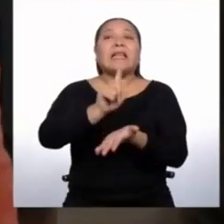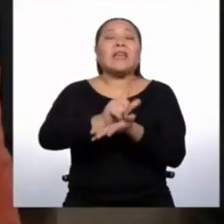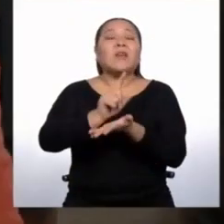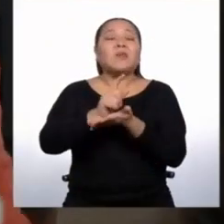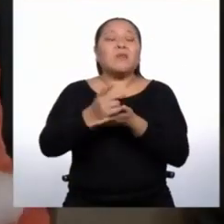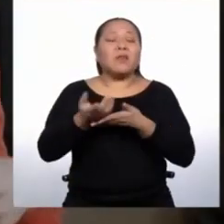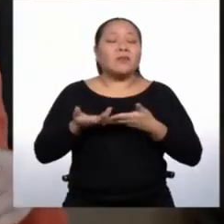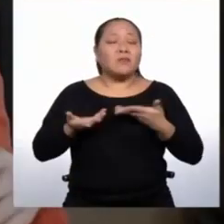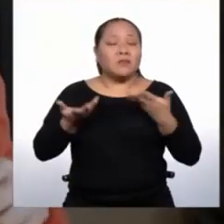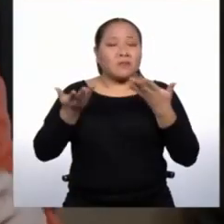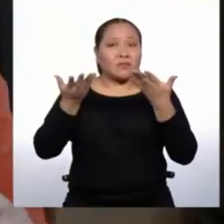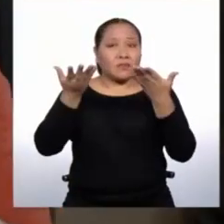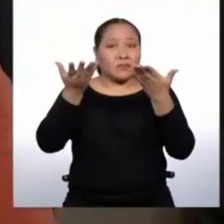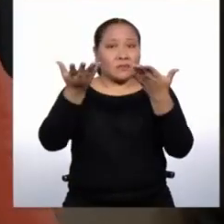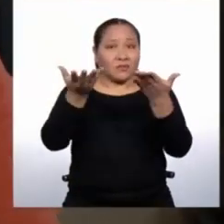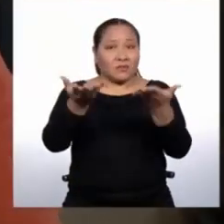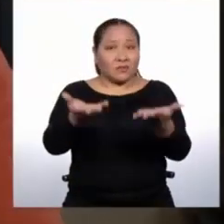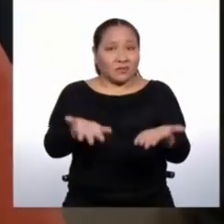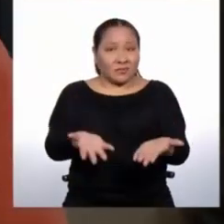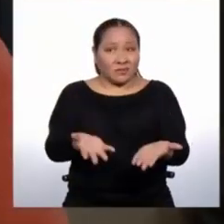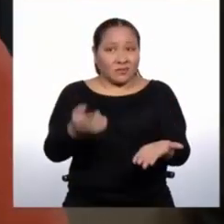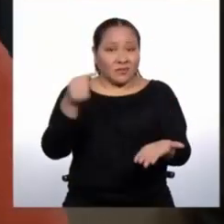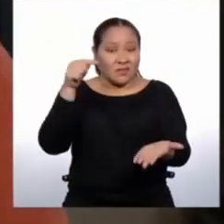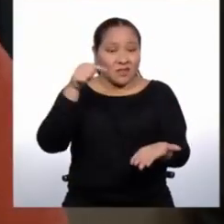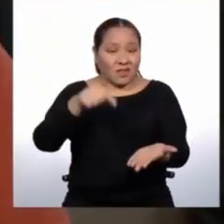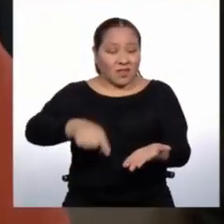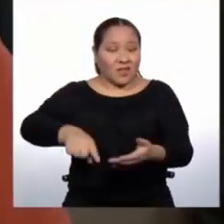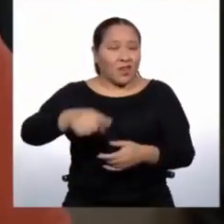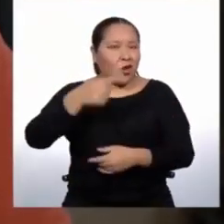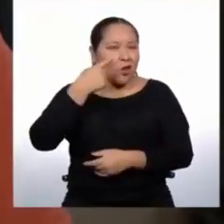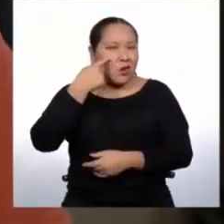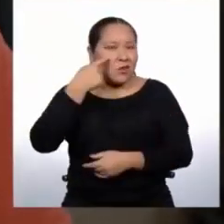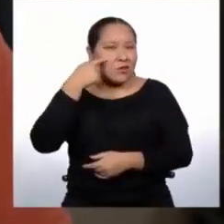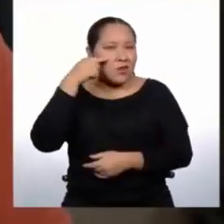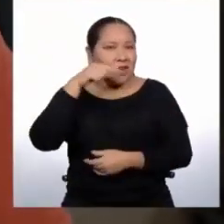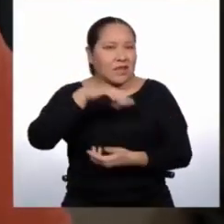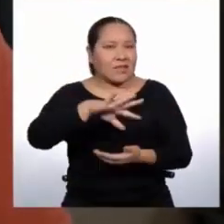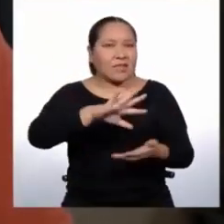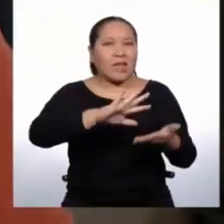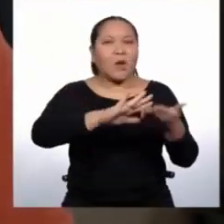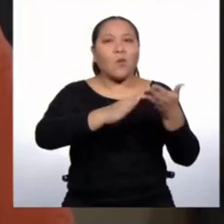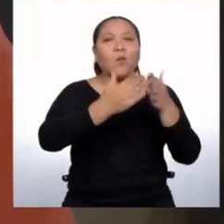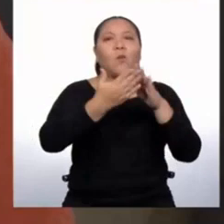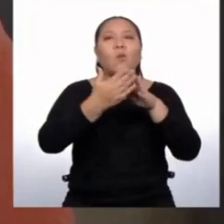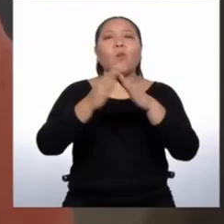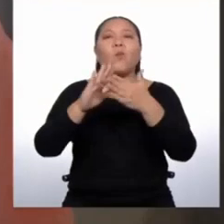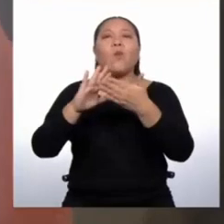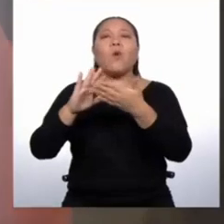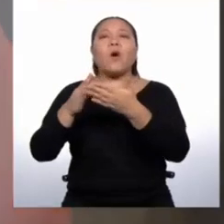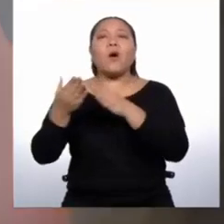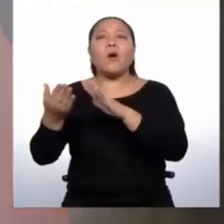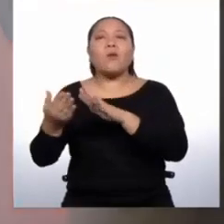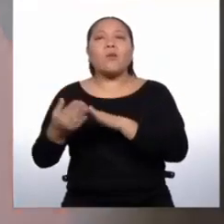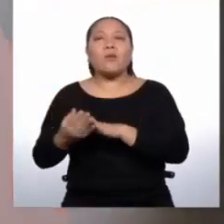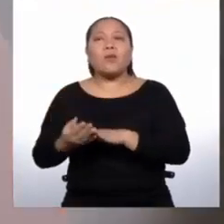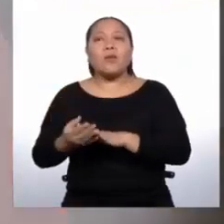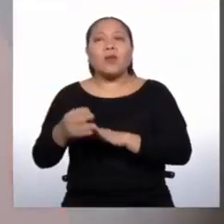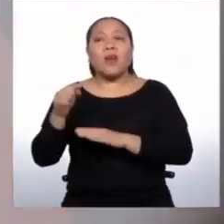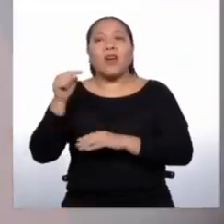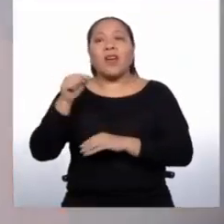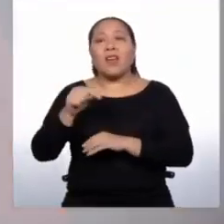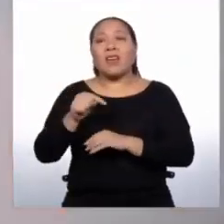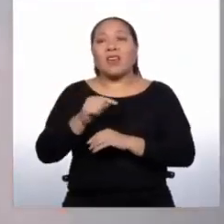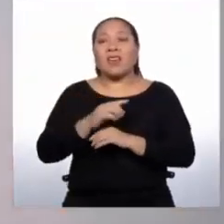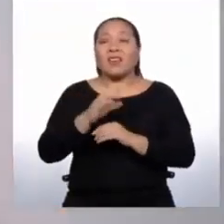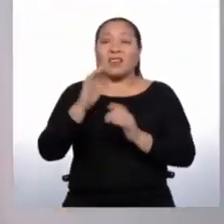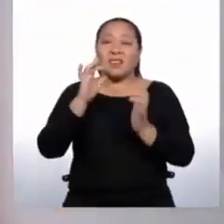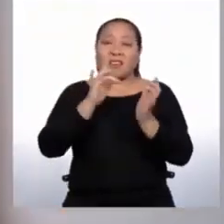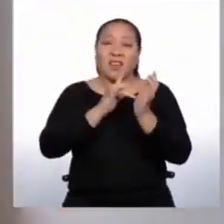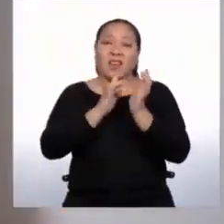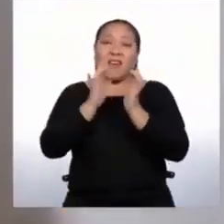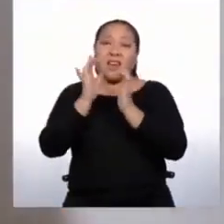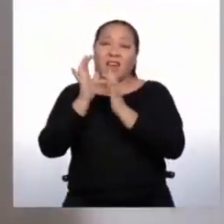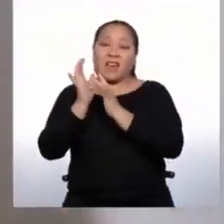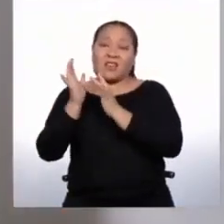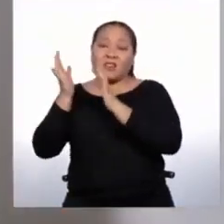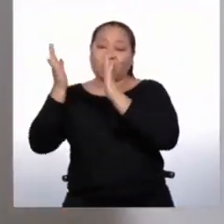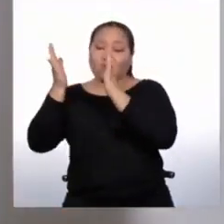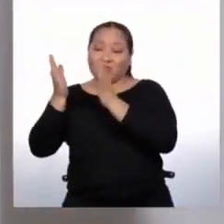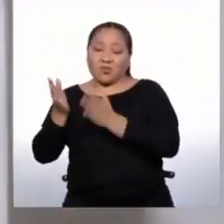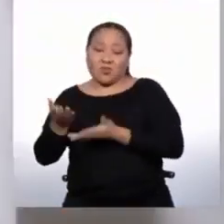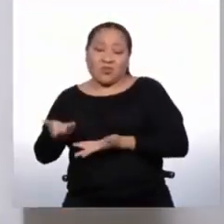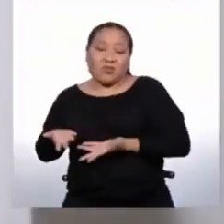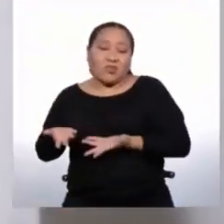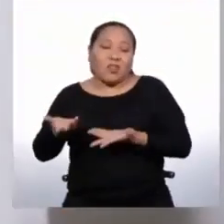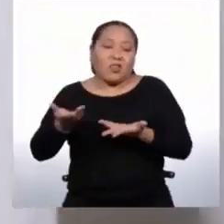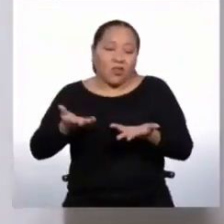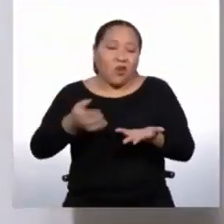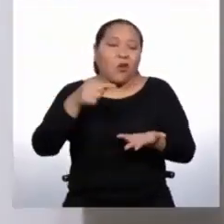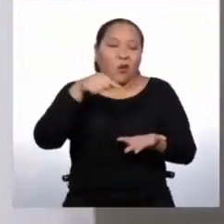ciceroniana. Conocíale el pueblo por tocayo del buen ladrón, a quien don Jesucristo dio pasaporte para entrar en la